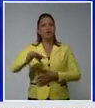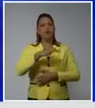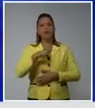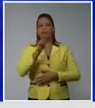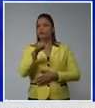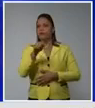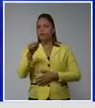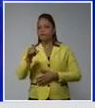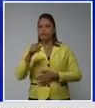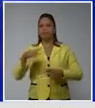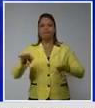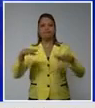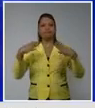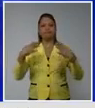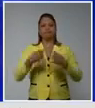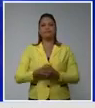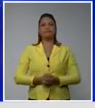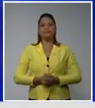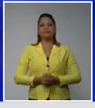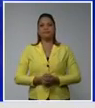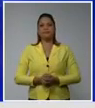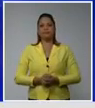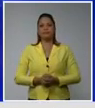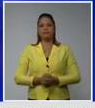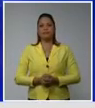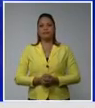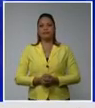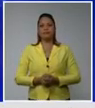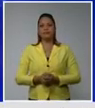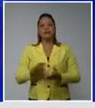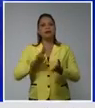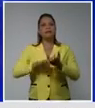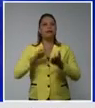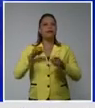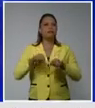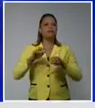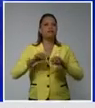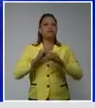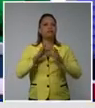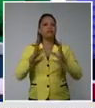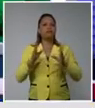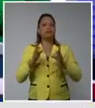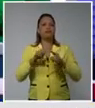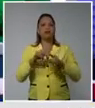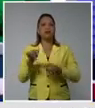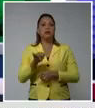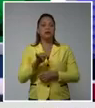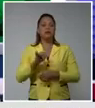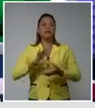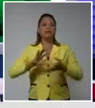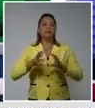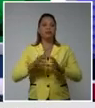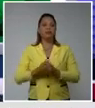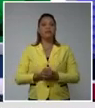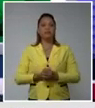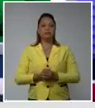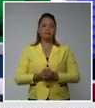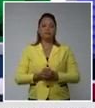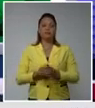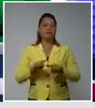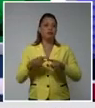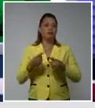siguen la información. El martes amanece con la complejidad propia, expresión de la transmisión que